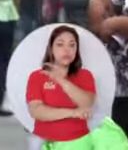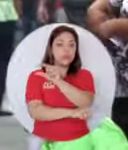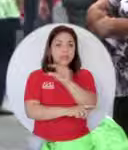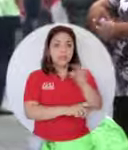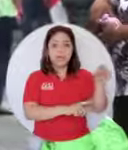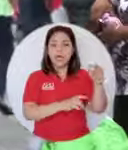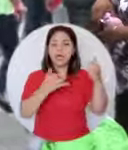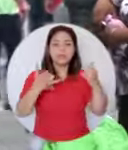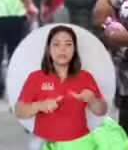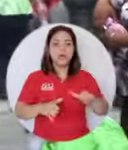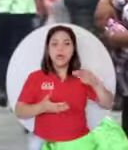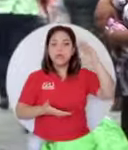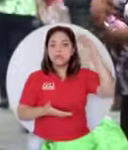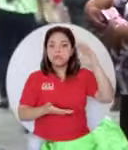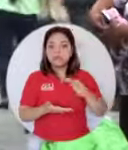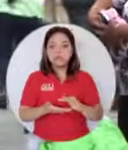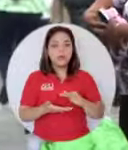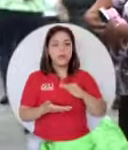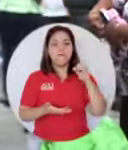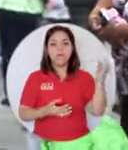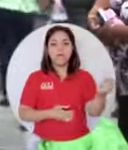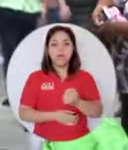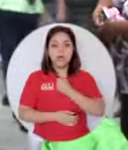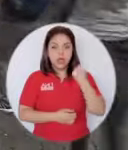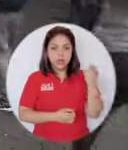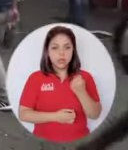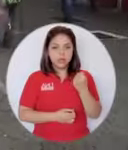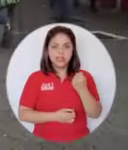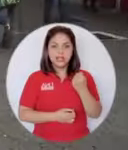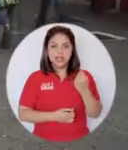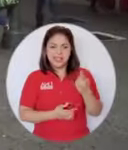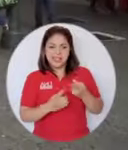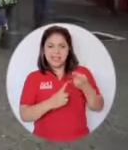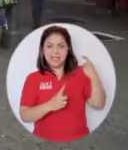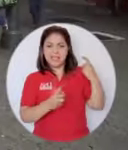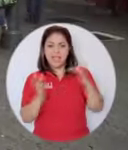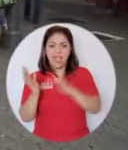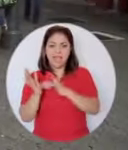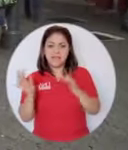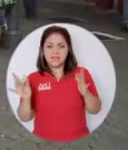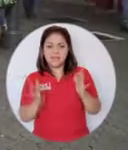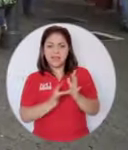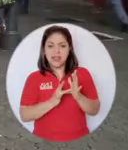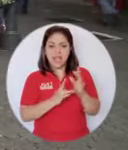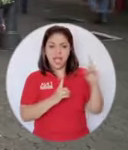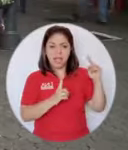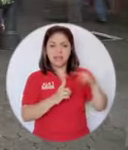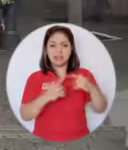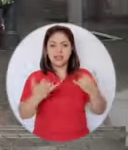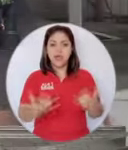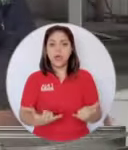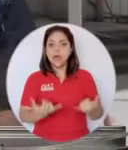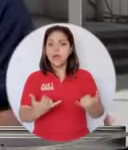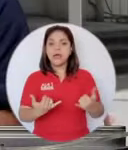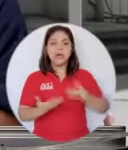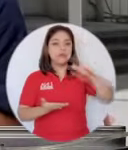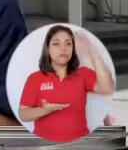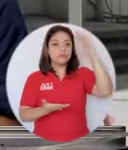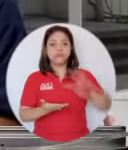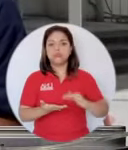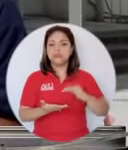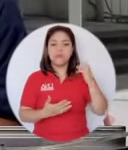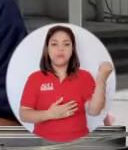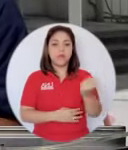aplicando por semana, hemos caído abruptamente, prácticamente desde abril hacia acá